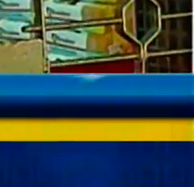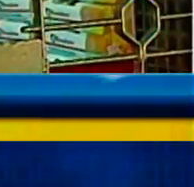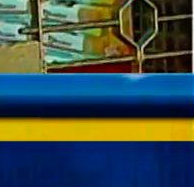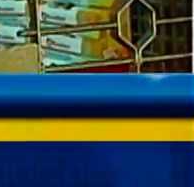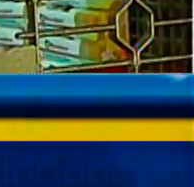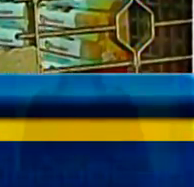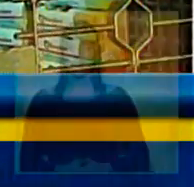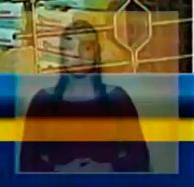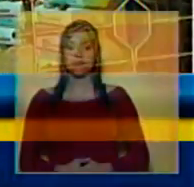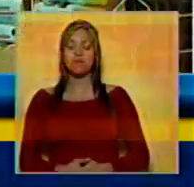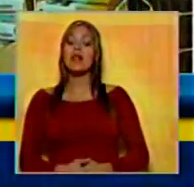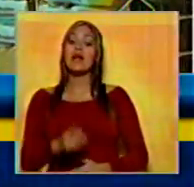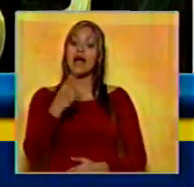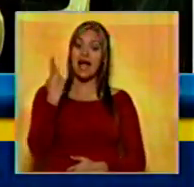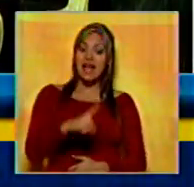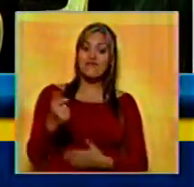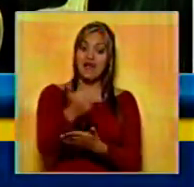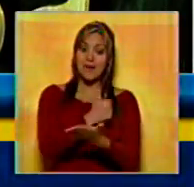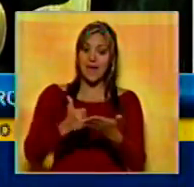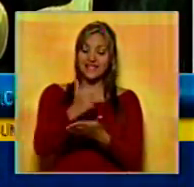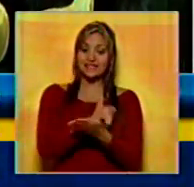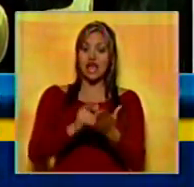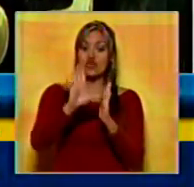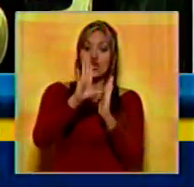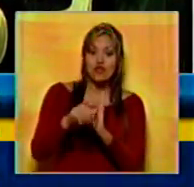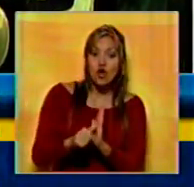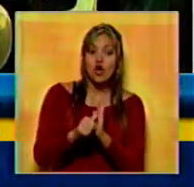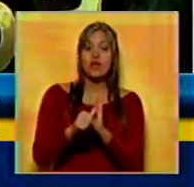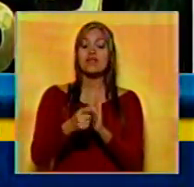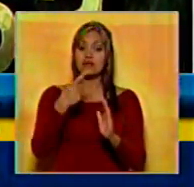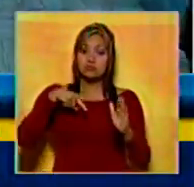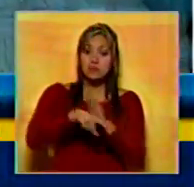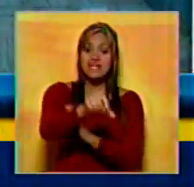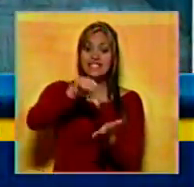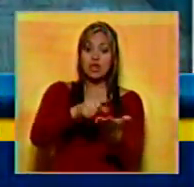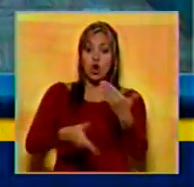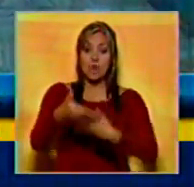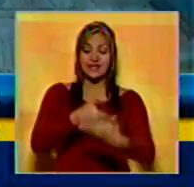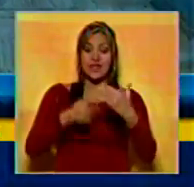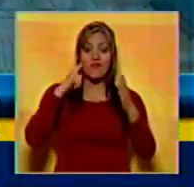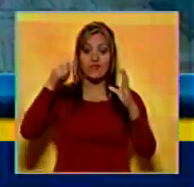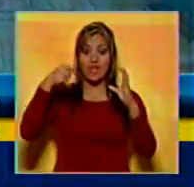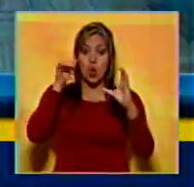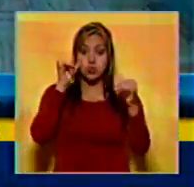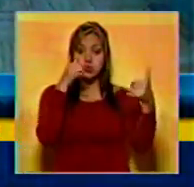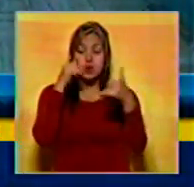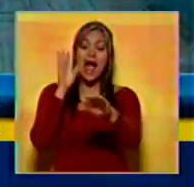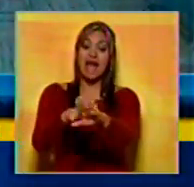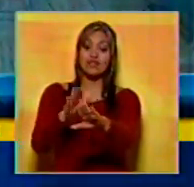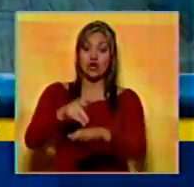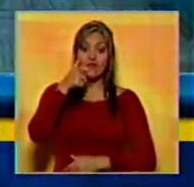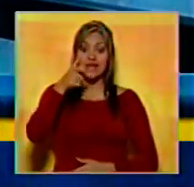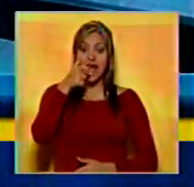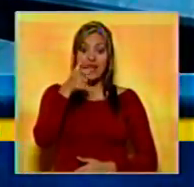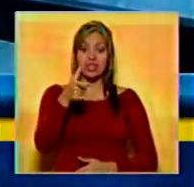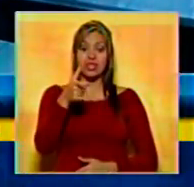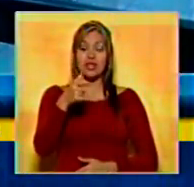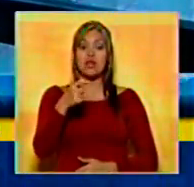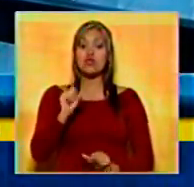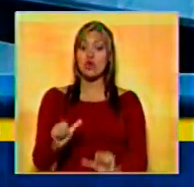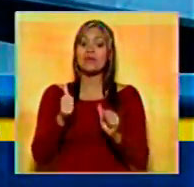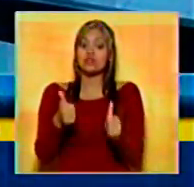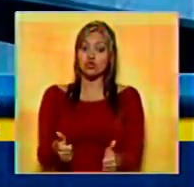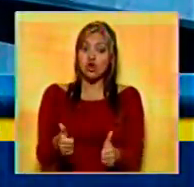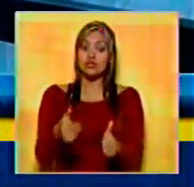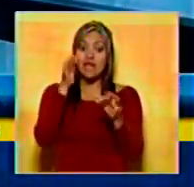servicio de esta farmacia e ingresaron al centro comercial las videocámaras alertaron al vigilante de guardia y se activó el